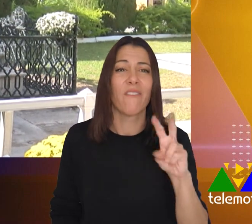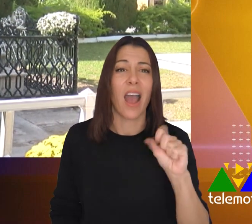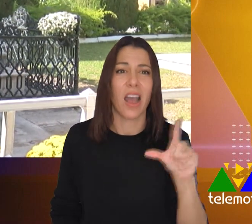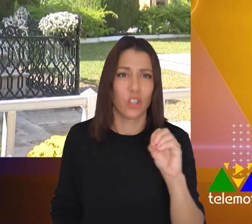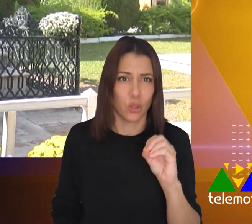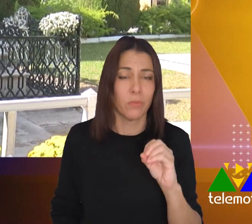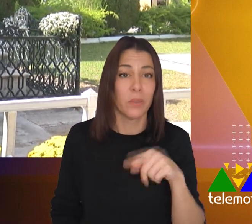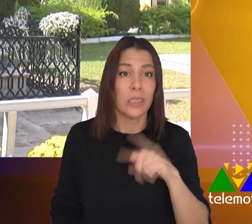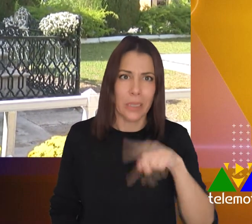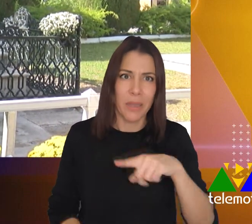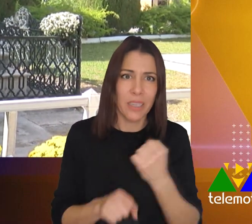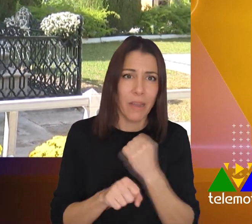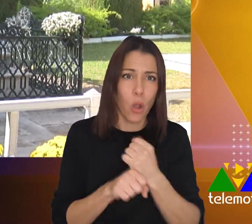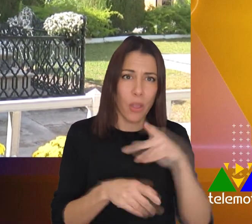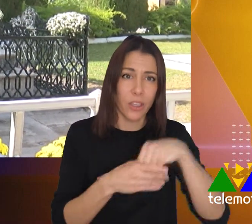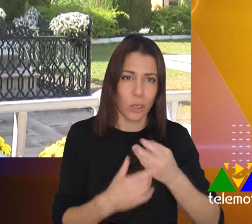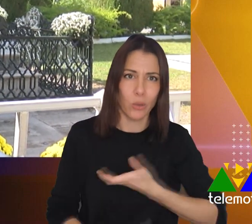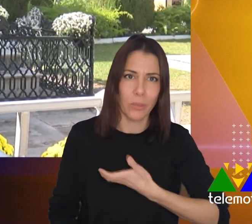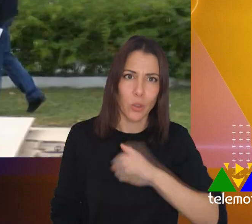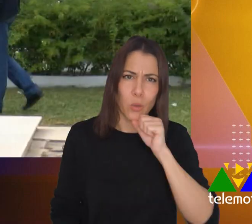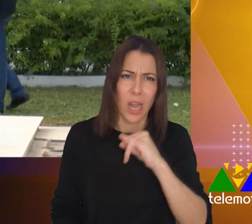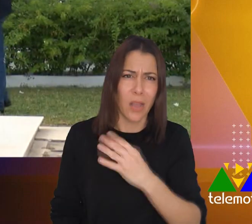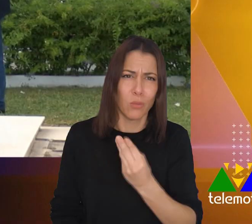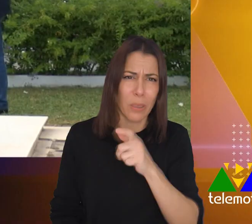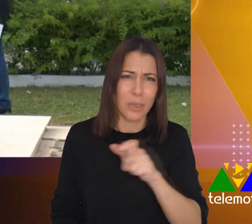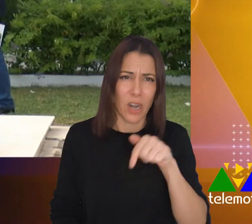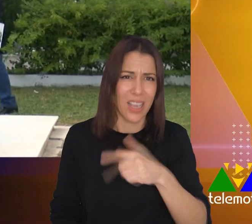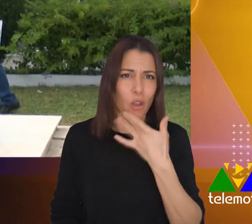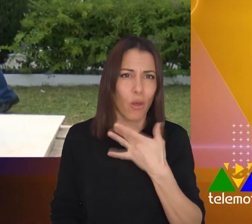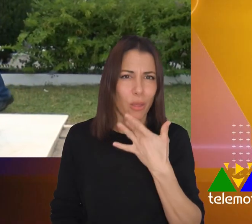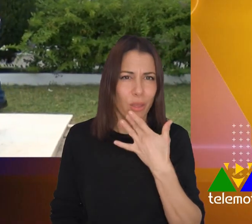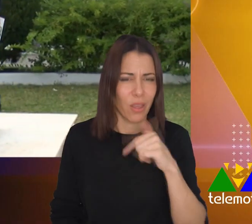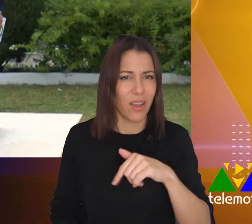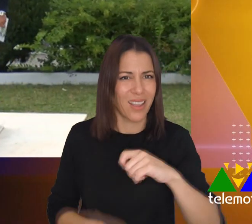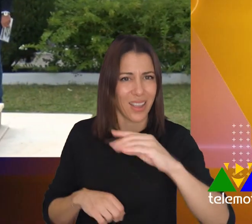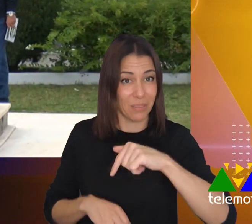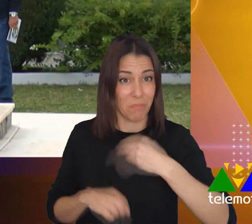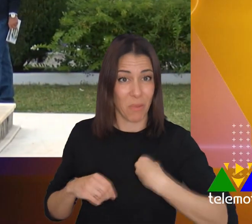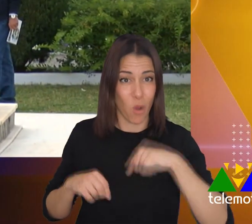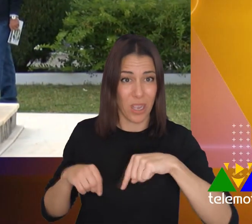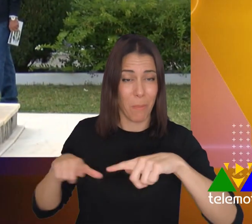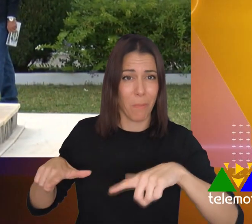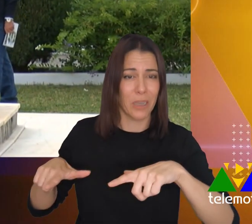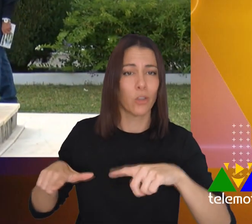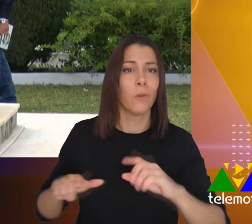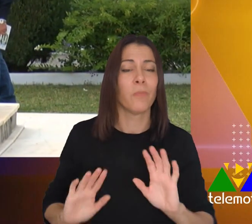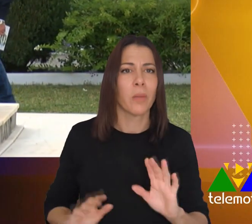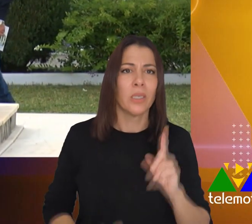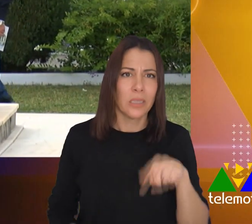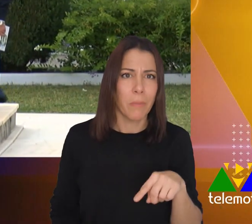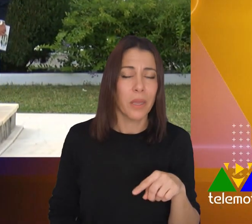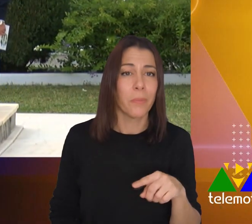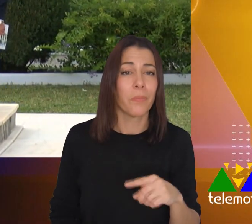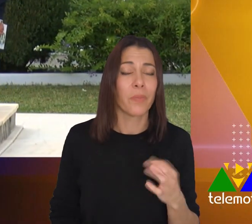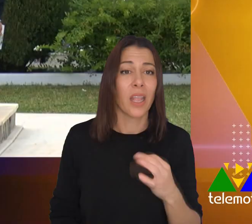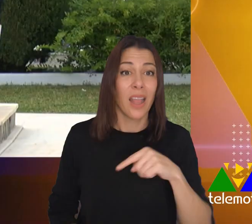Antonio Moreno trabajó en el ayuntamiento de Motril, es decir, que hay mucha gente conocida en este patio. Y ha pasado un poco lo mismo también, es